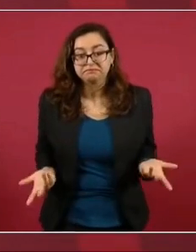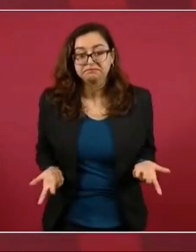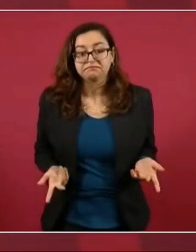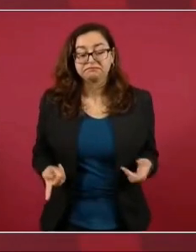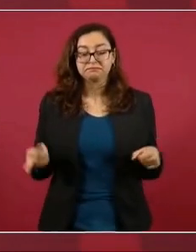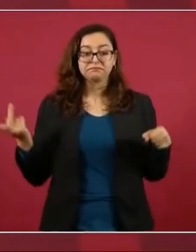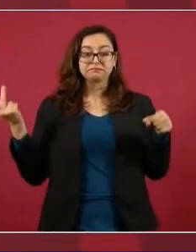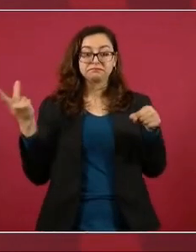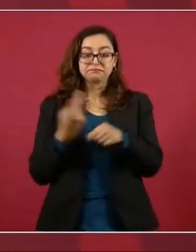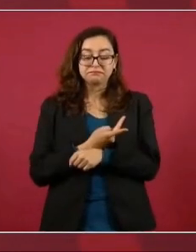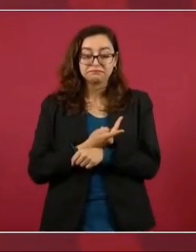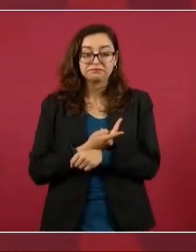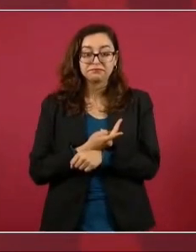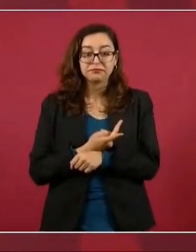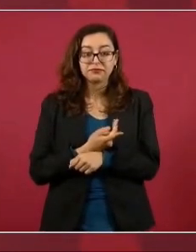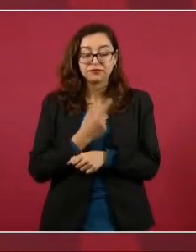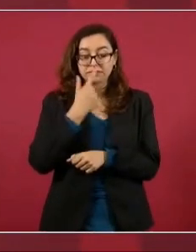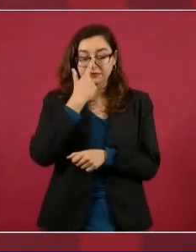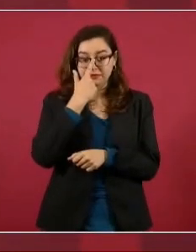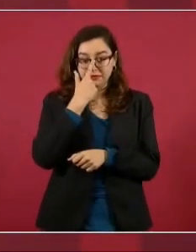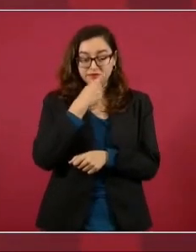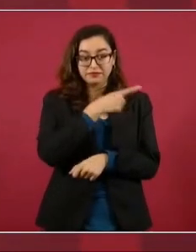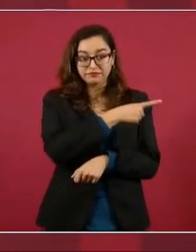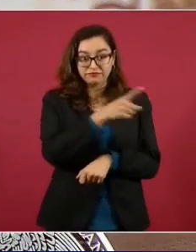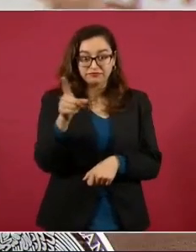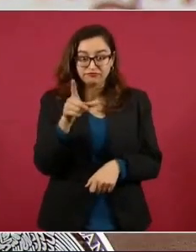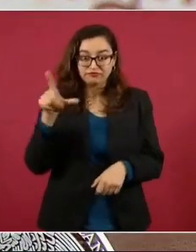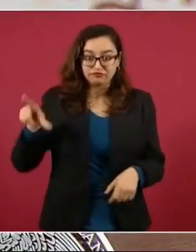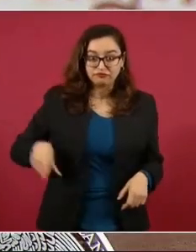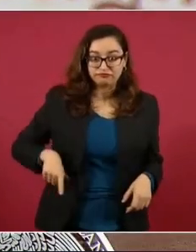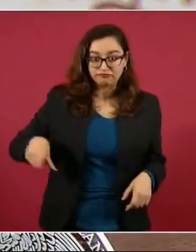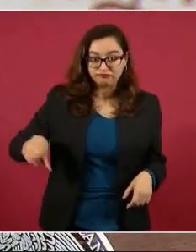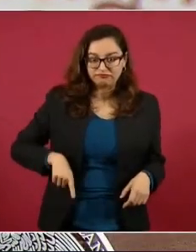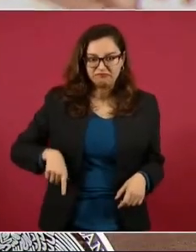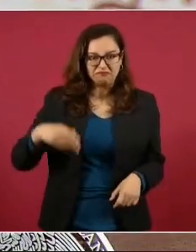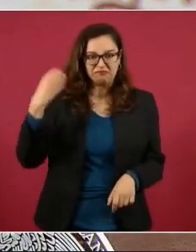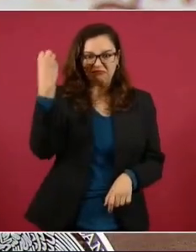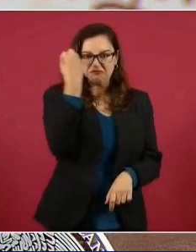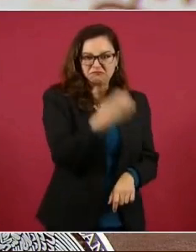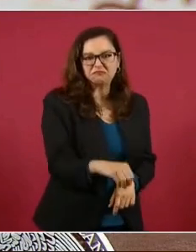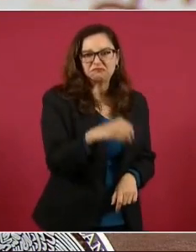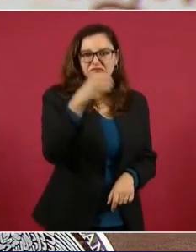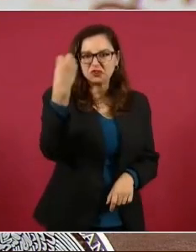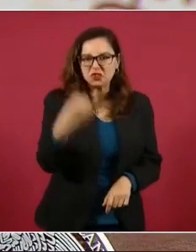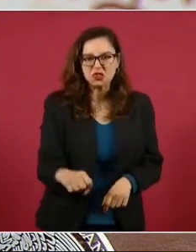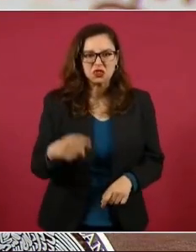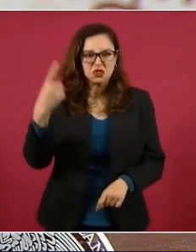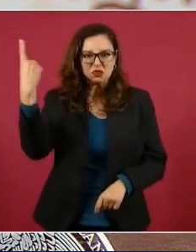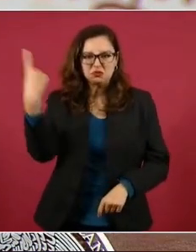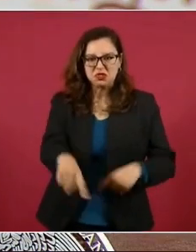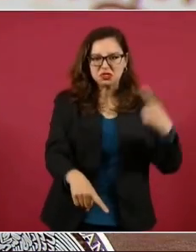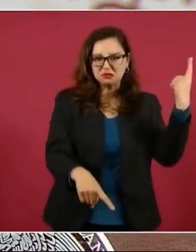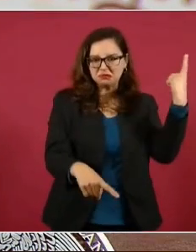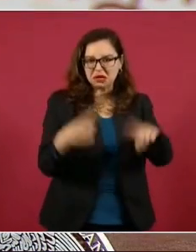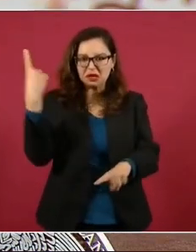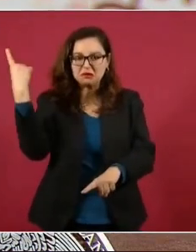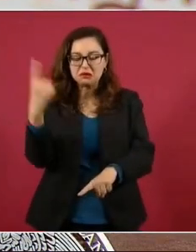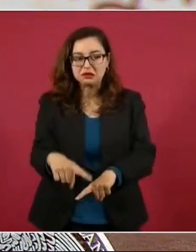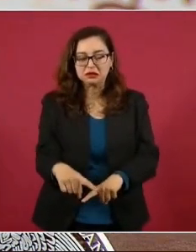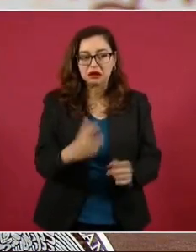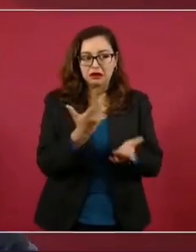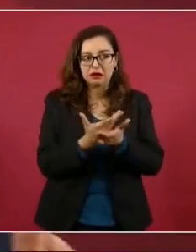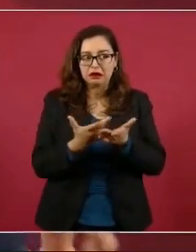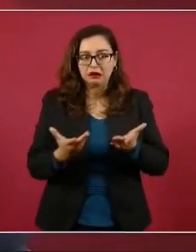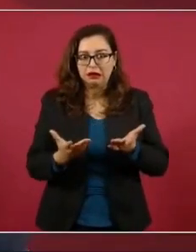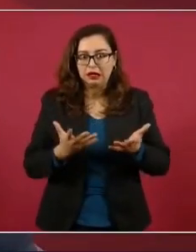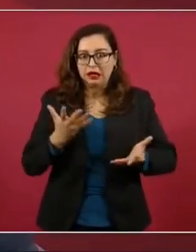gobiernos están ya teniendo que retractarse del significado obligatorio y